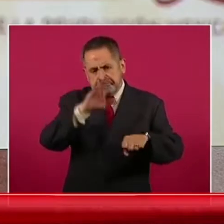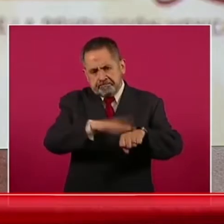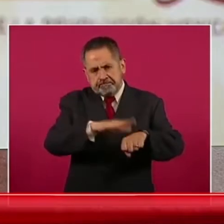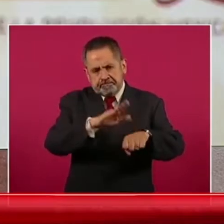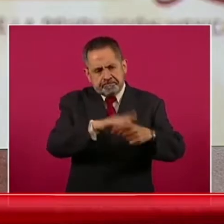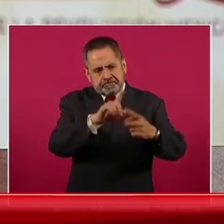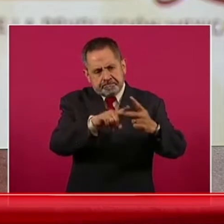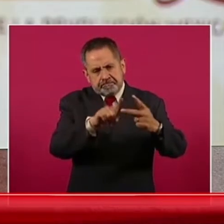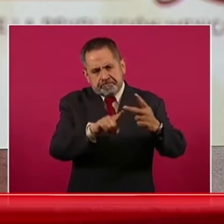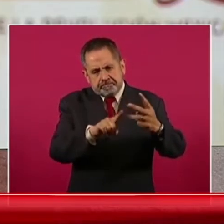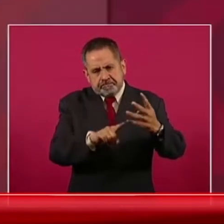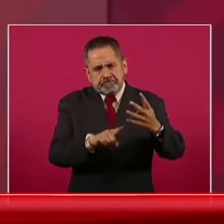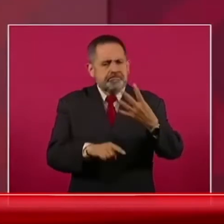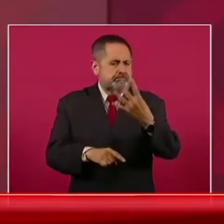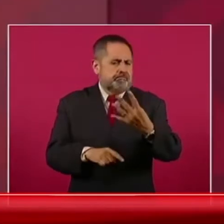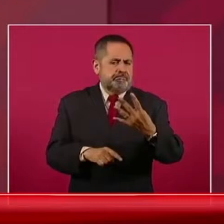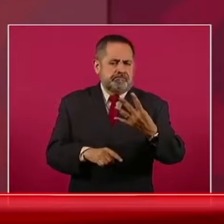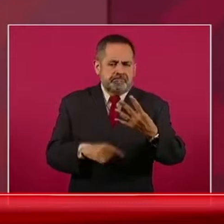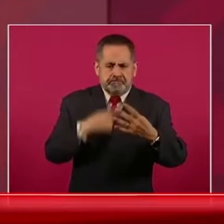respetuosas.